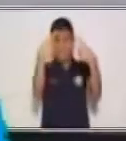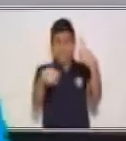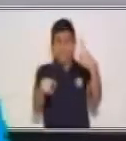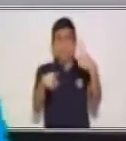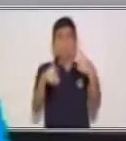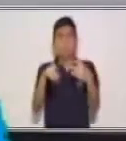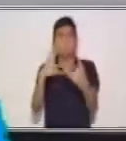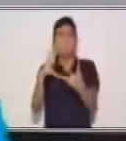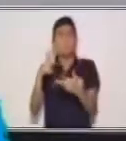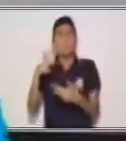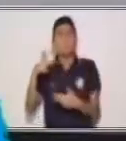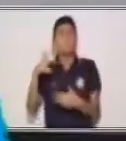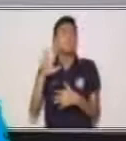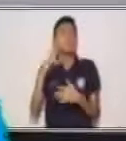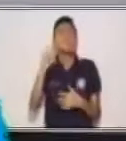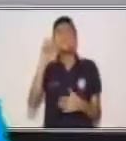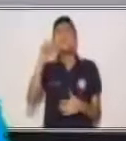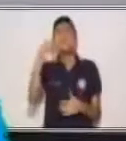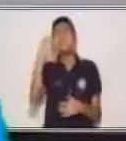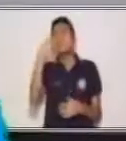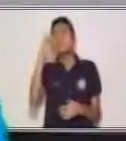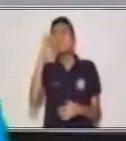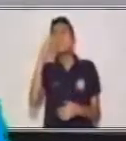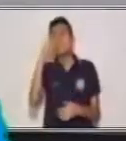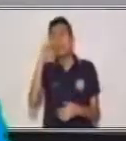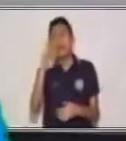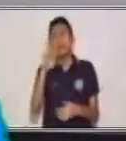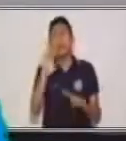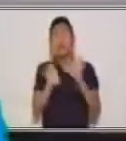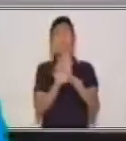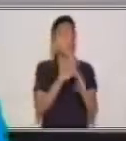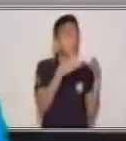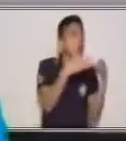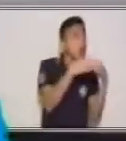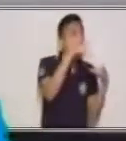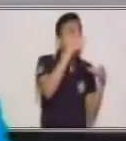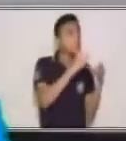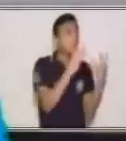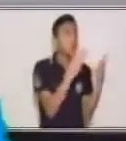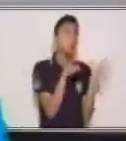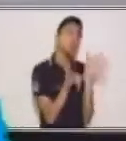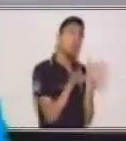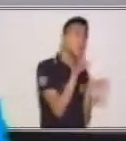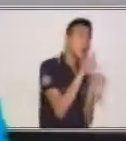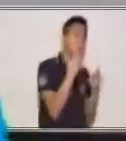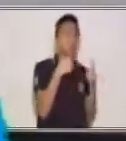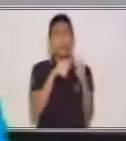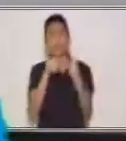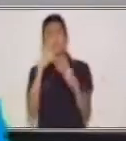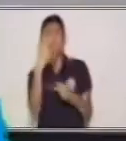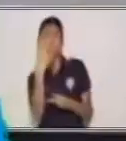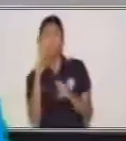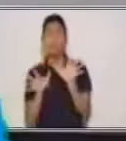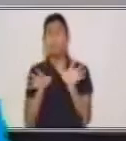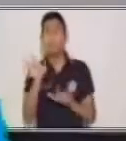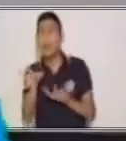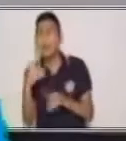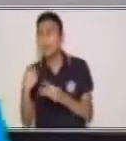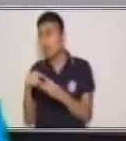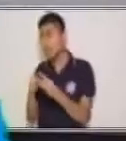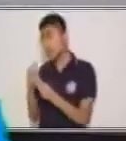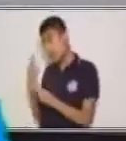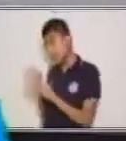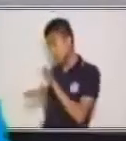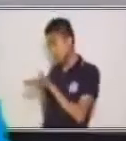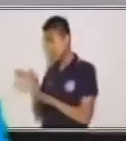bicho. A los seres humanos nos encanta clasificar, entonces este tiene 8 patas, este tiene 4 patas, y así los vamos clasificando. De